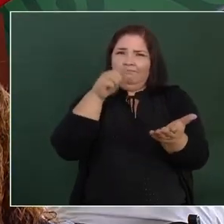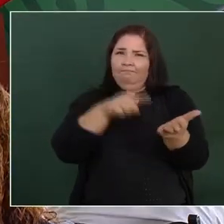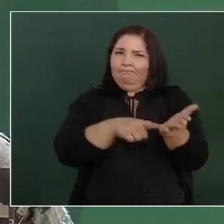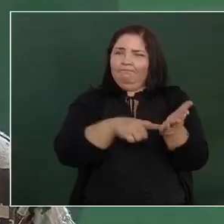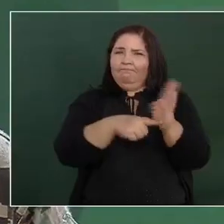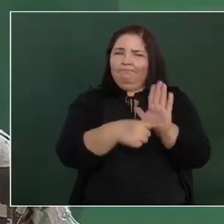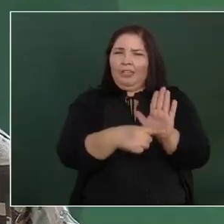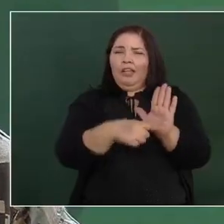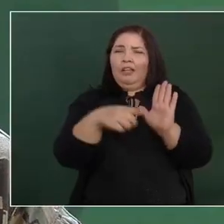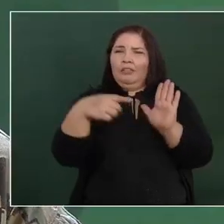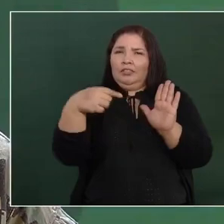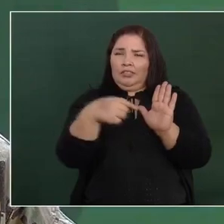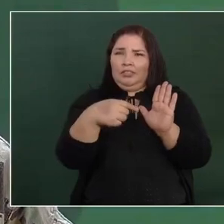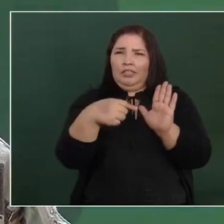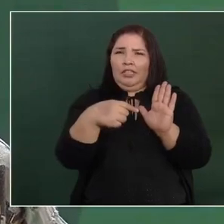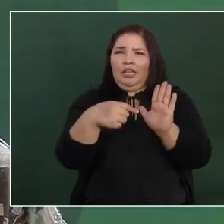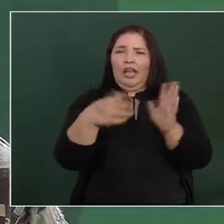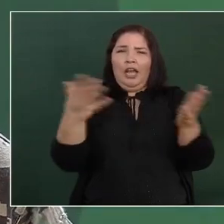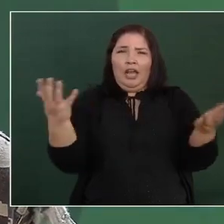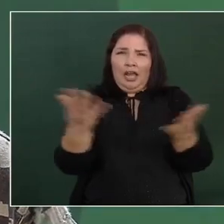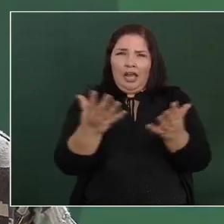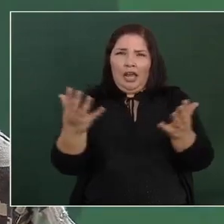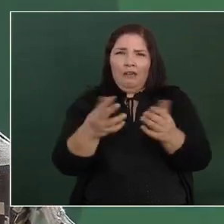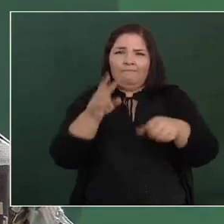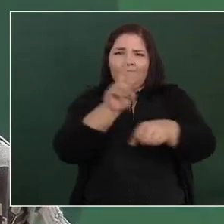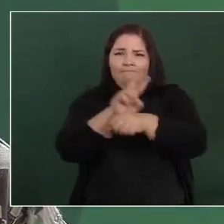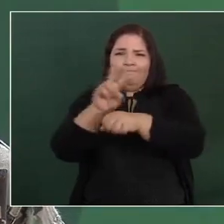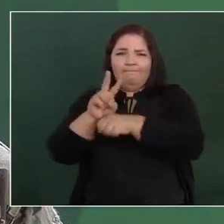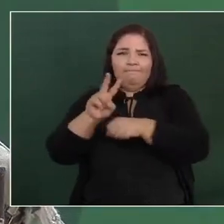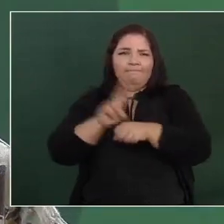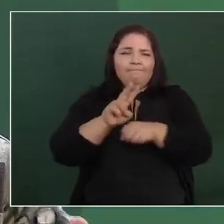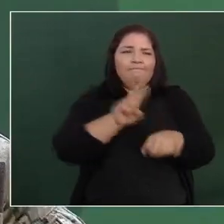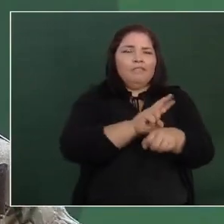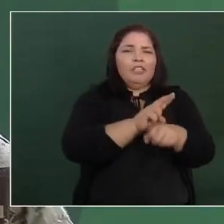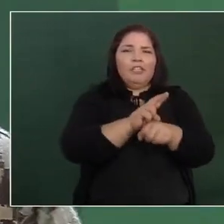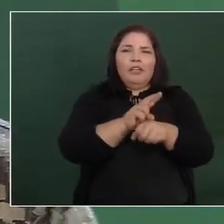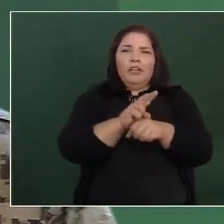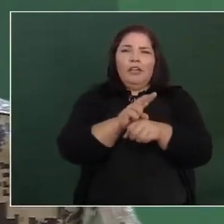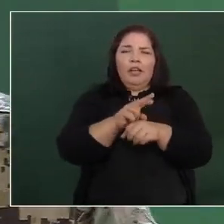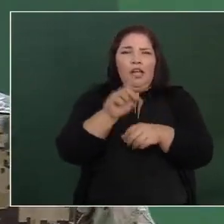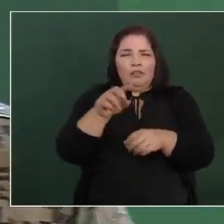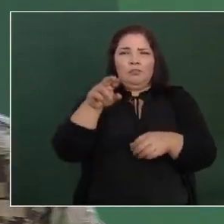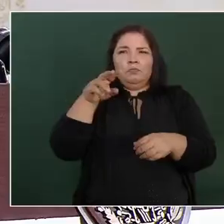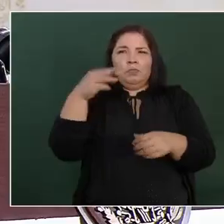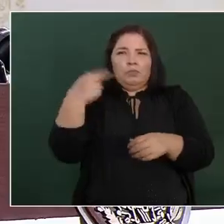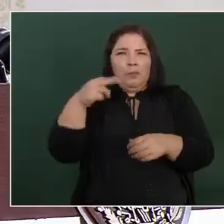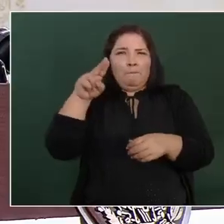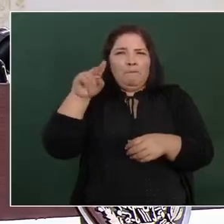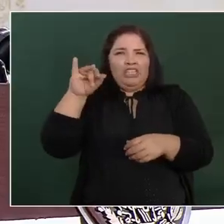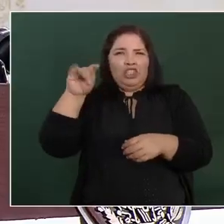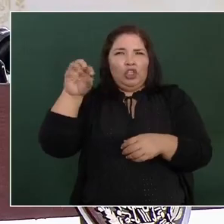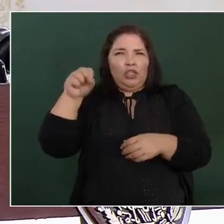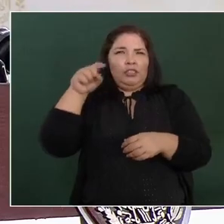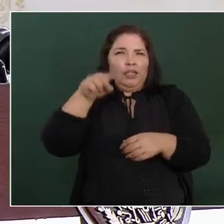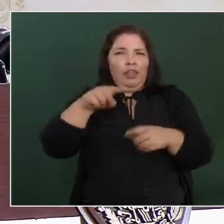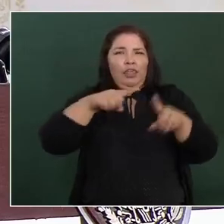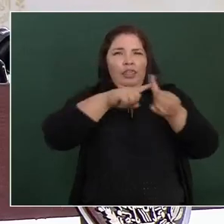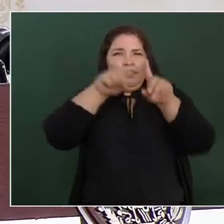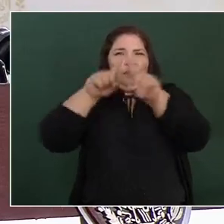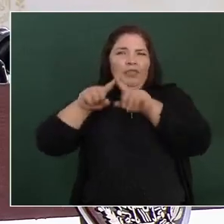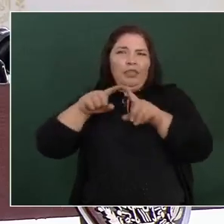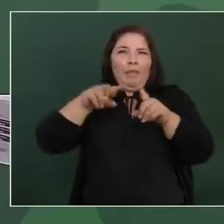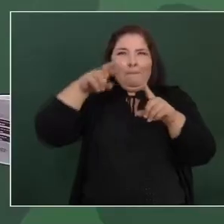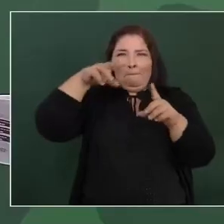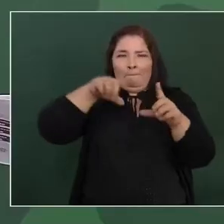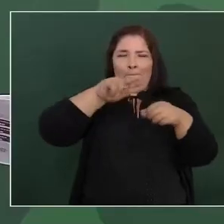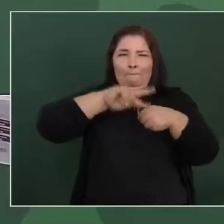que fue lo más importante, llevar a cabo visita de campo o misiones, le llaman ellos, a los tres países involucrados,